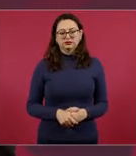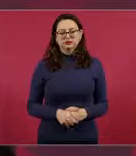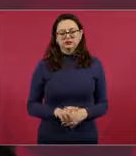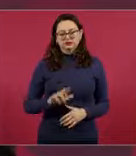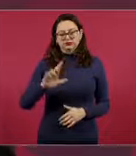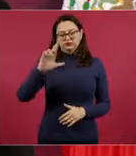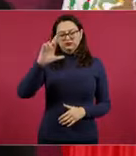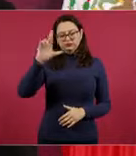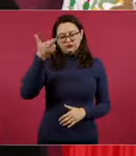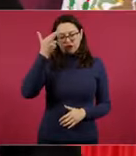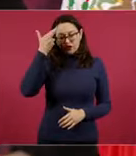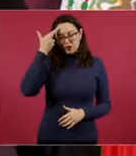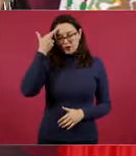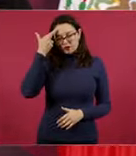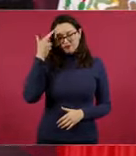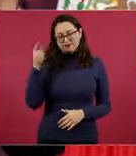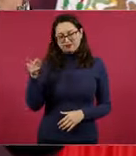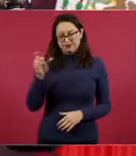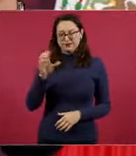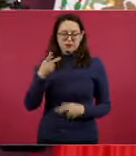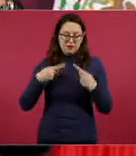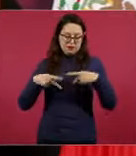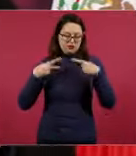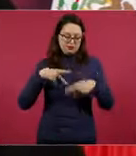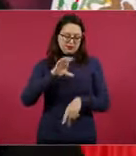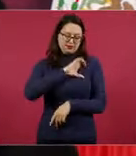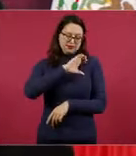que yo haga esta referencia, pero es real.